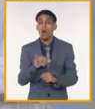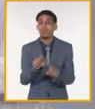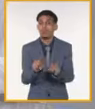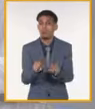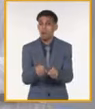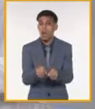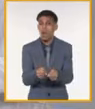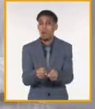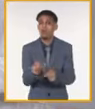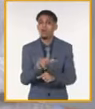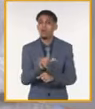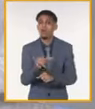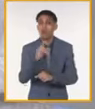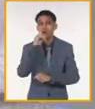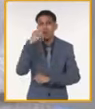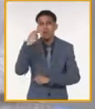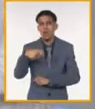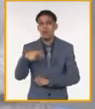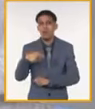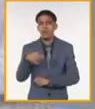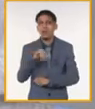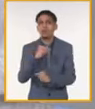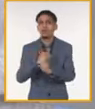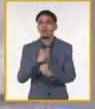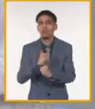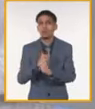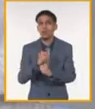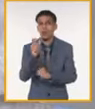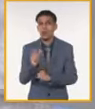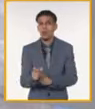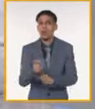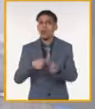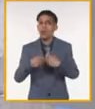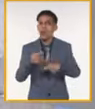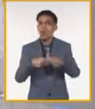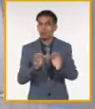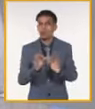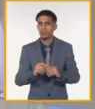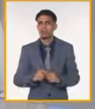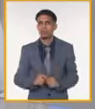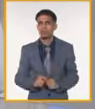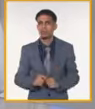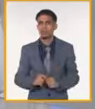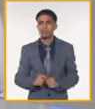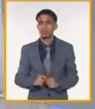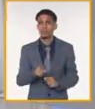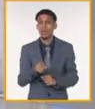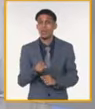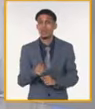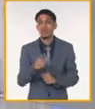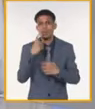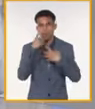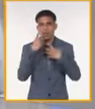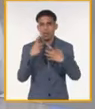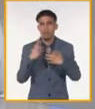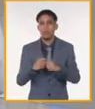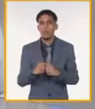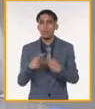domiciliación de las nóminas de sus de los trabajadores que tiene contratado decir eso eso es tratar de